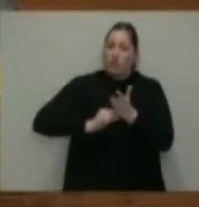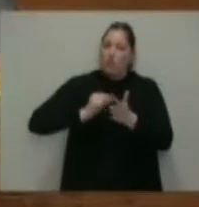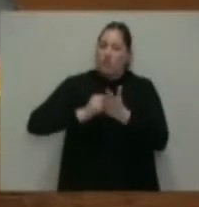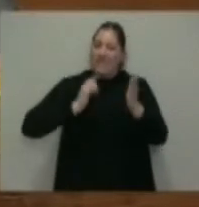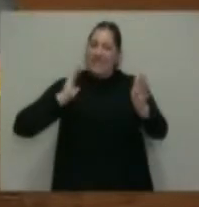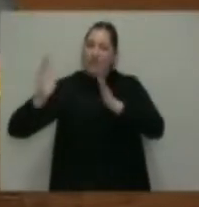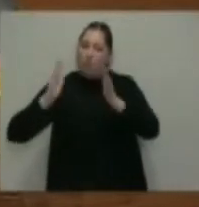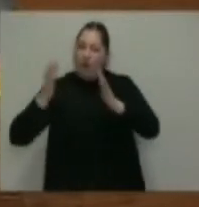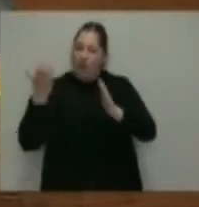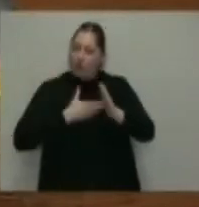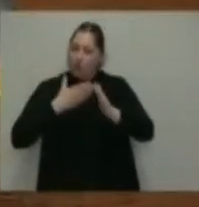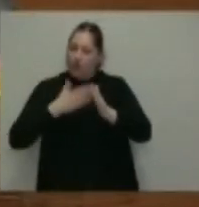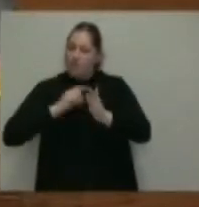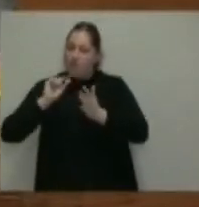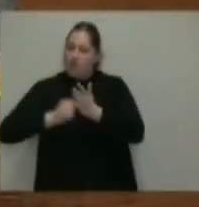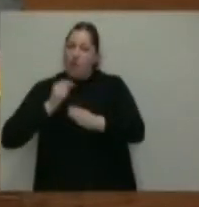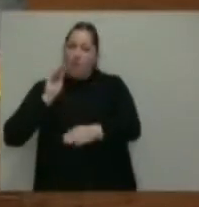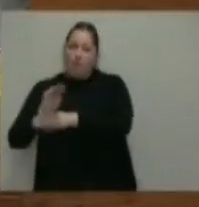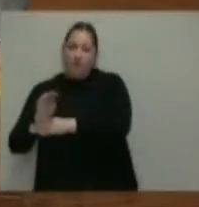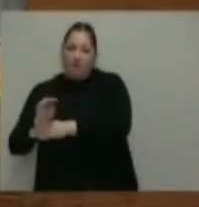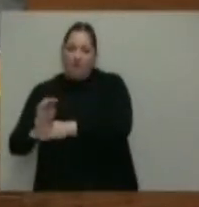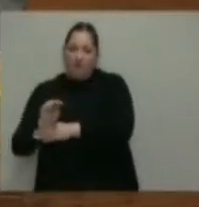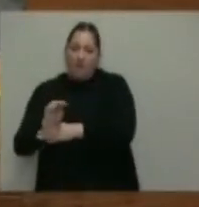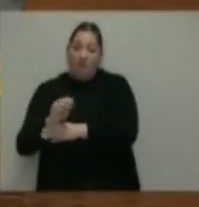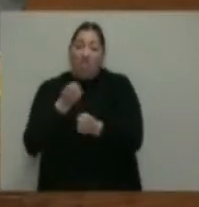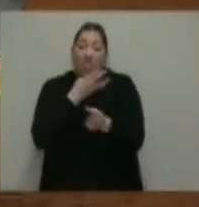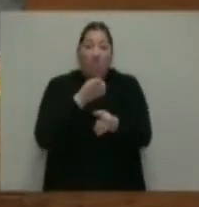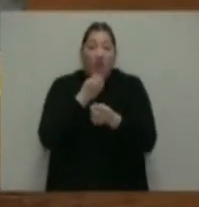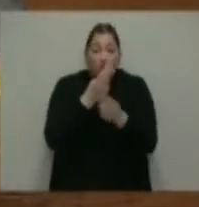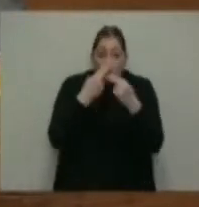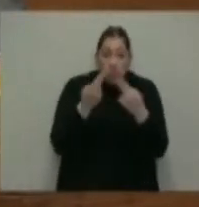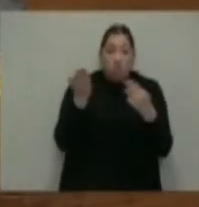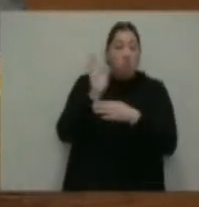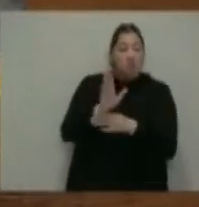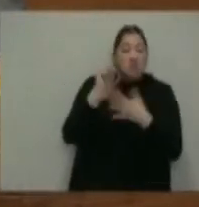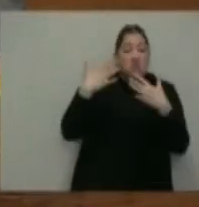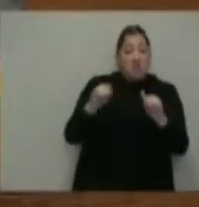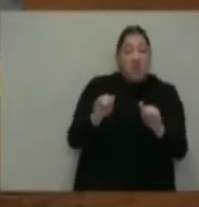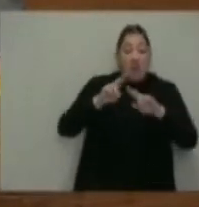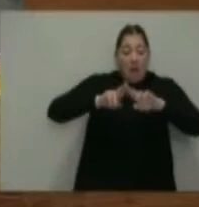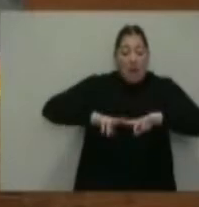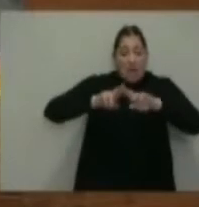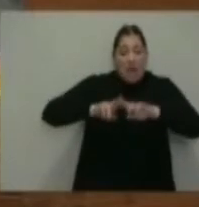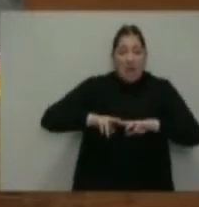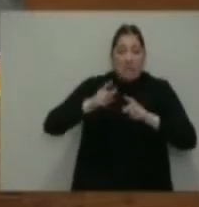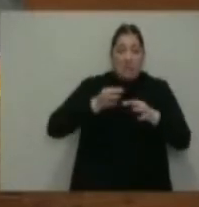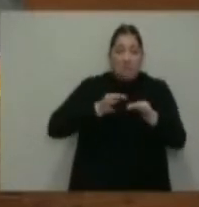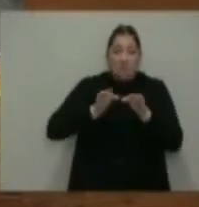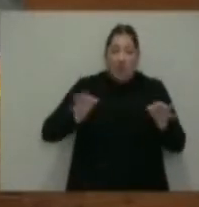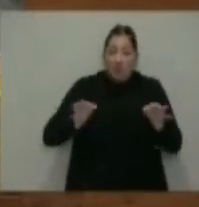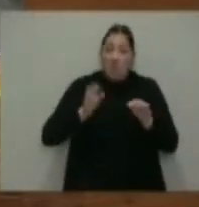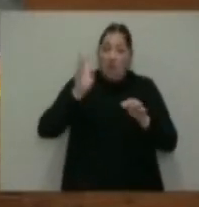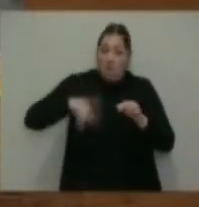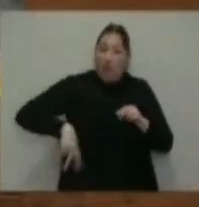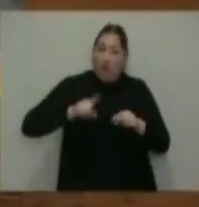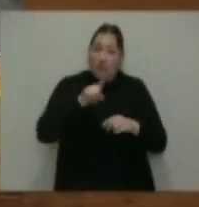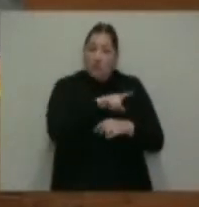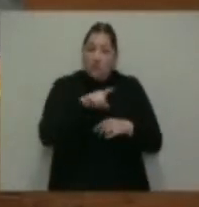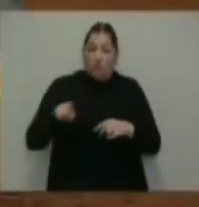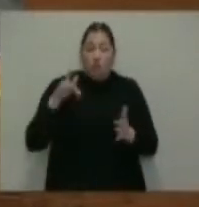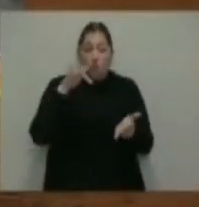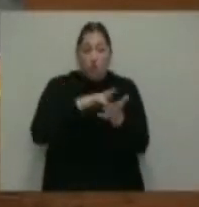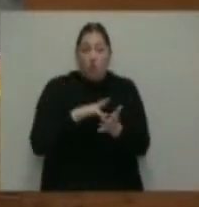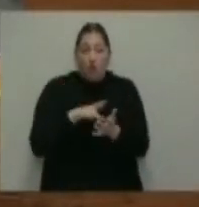por parte de los ayuntamientos, sin que se hayan publicado datos que permitan analizar el resultado que estas medidas han tenido en la empleabilidad de